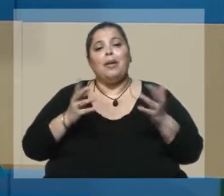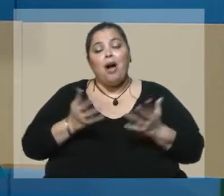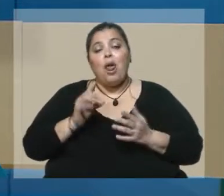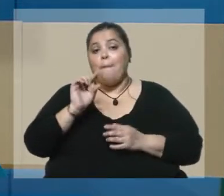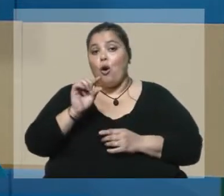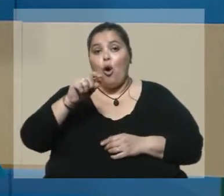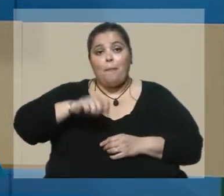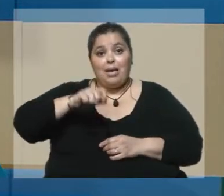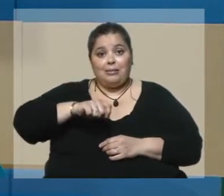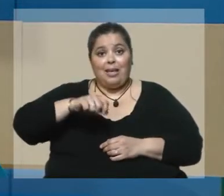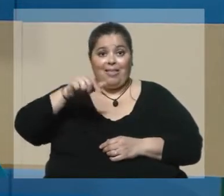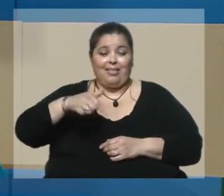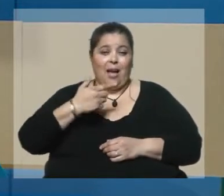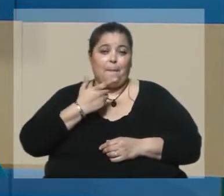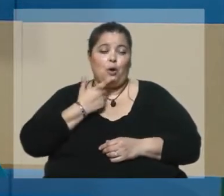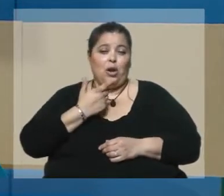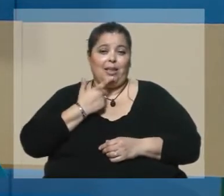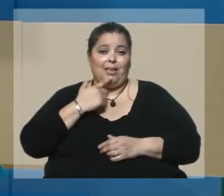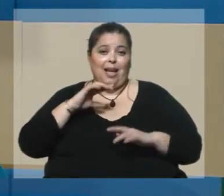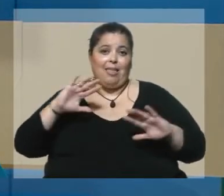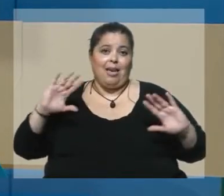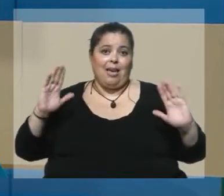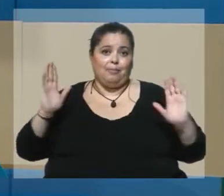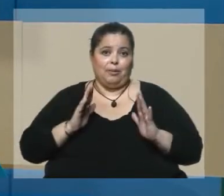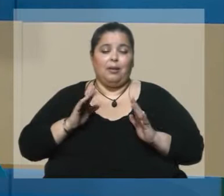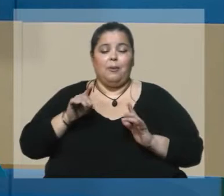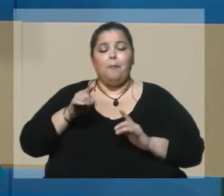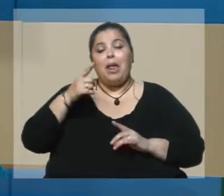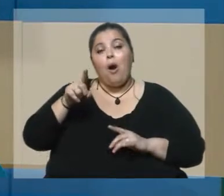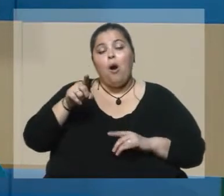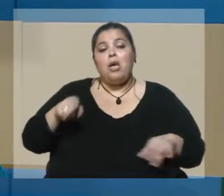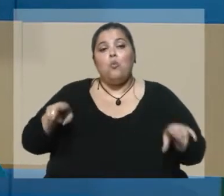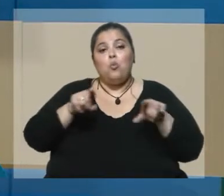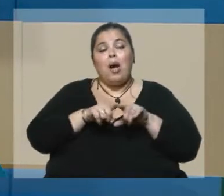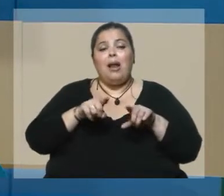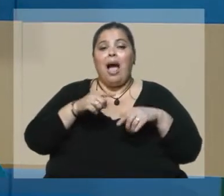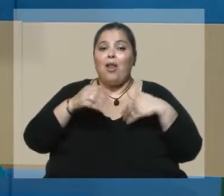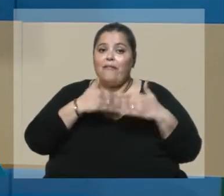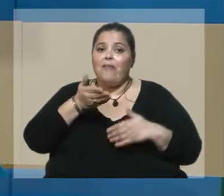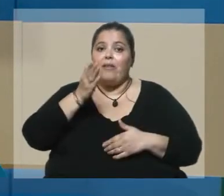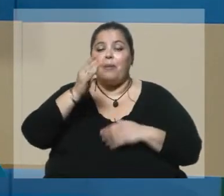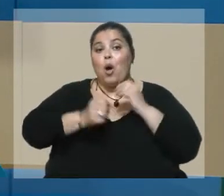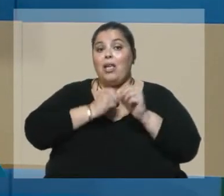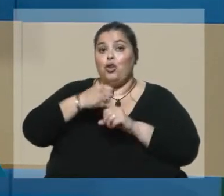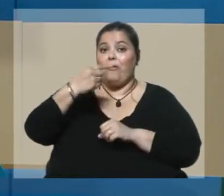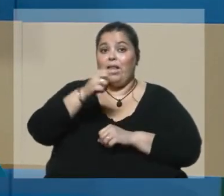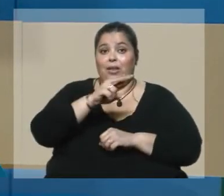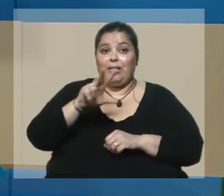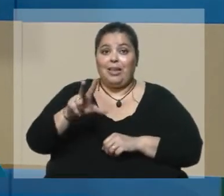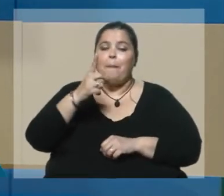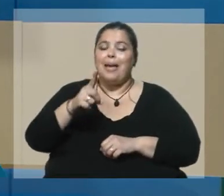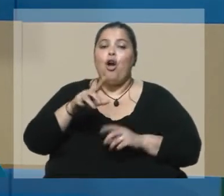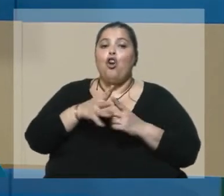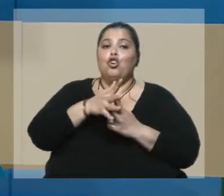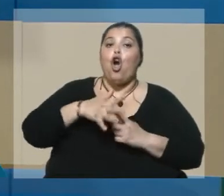pocos meses de esta política más contractiva Si se quiere de la Fed pero vamos hacia un 2023 con un contexto externo